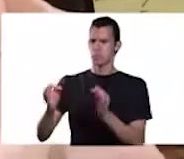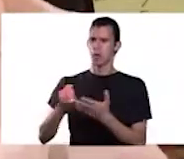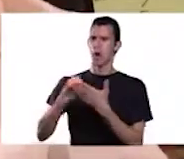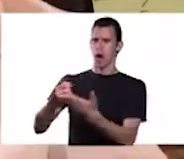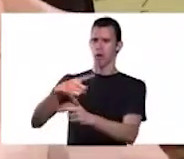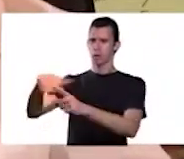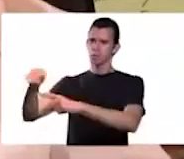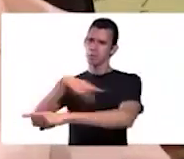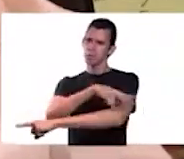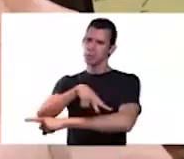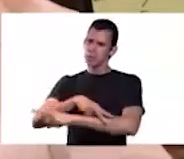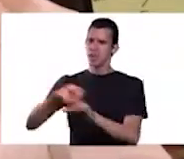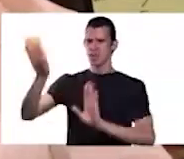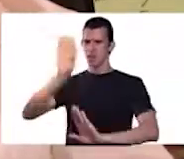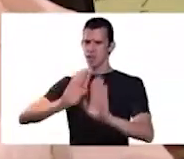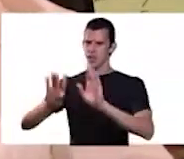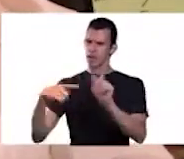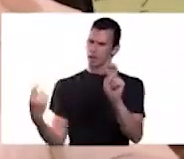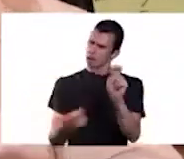otros pueblos del mundo.